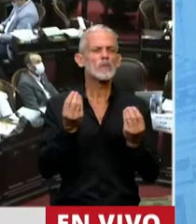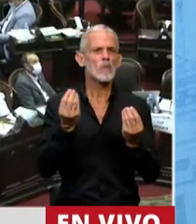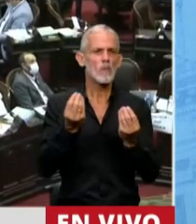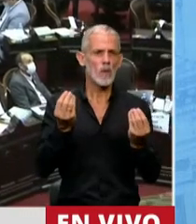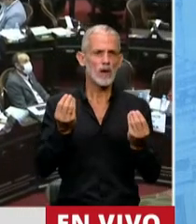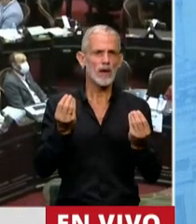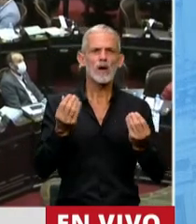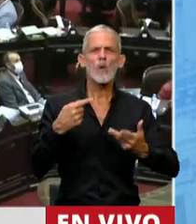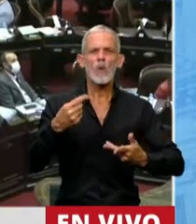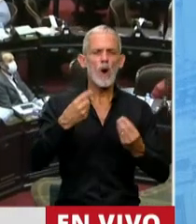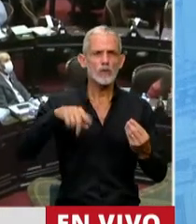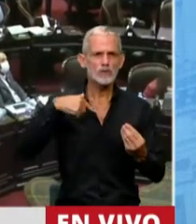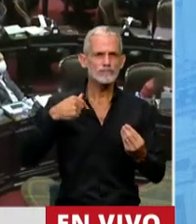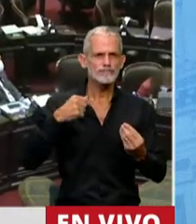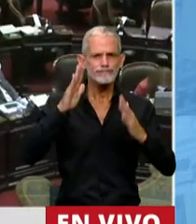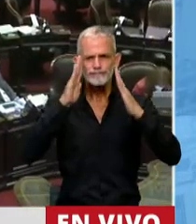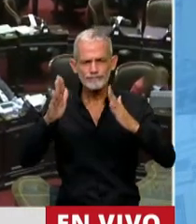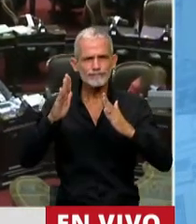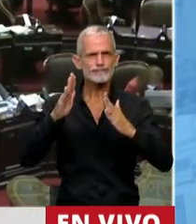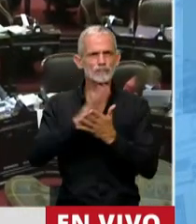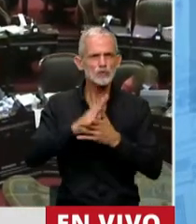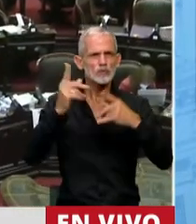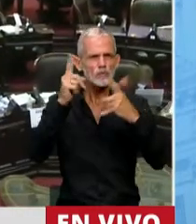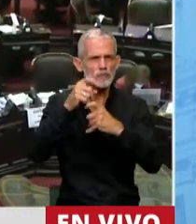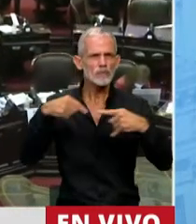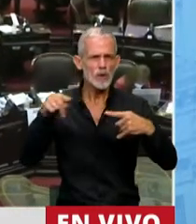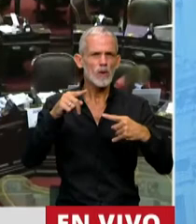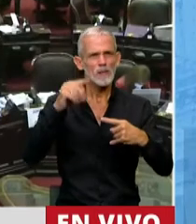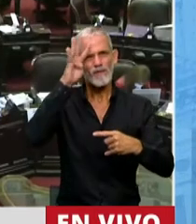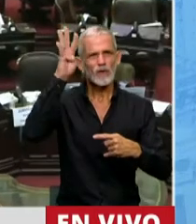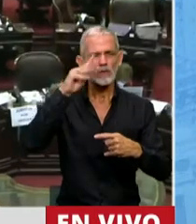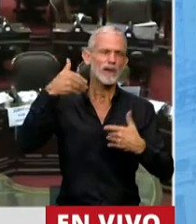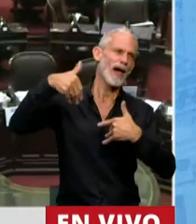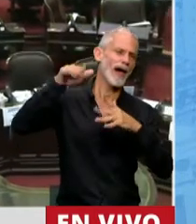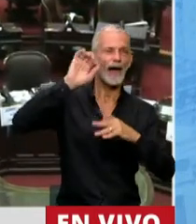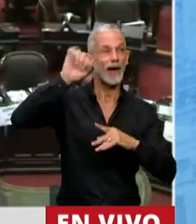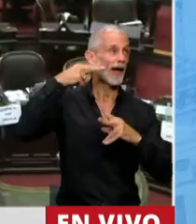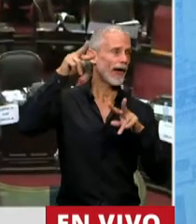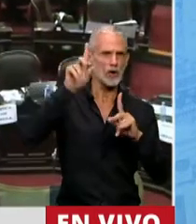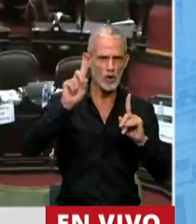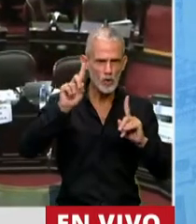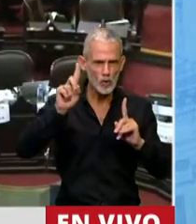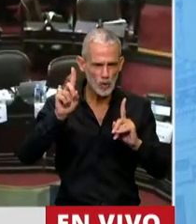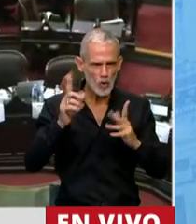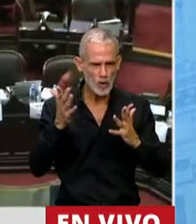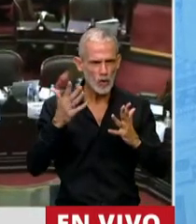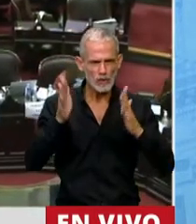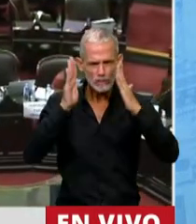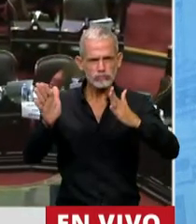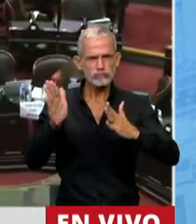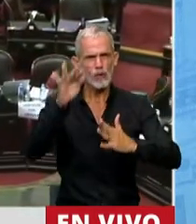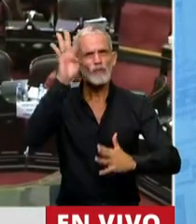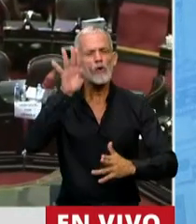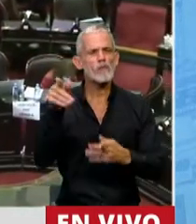cuando vamos a ocuparnos el tema de formosa no lo hagamos más los distraídos si tan efectivas si